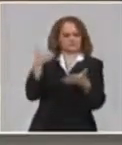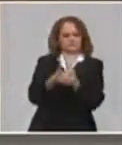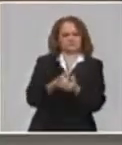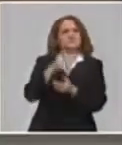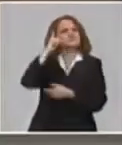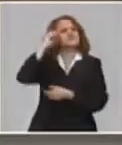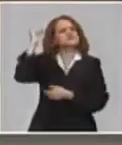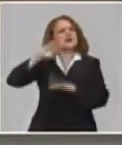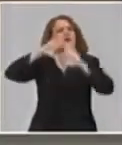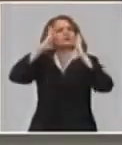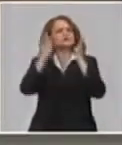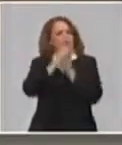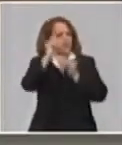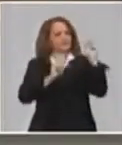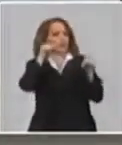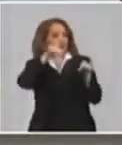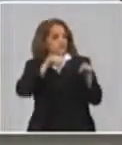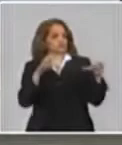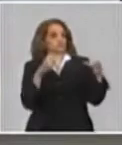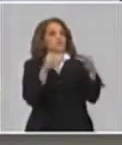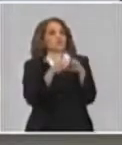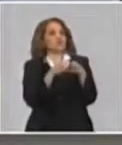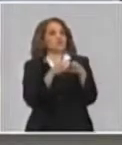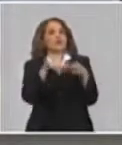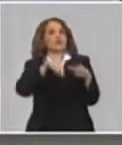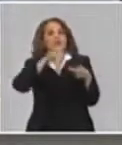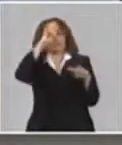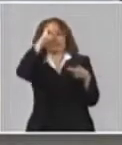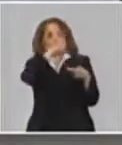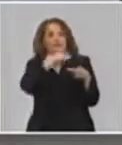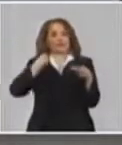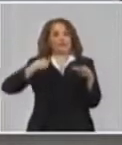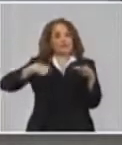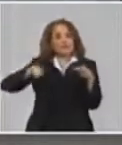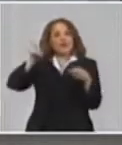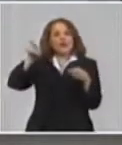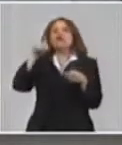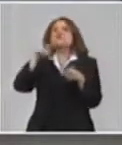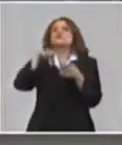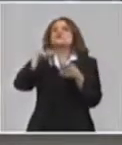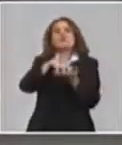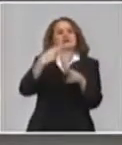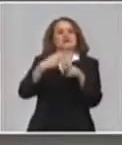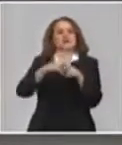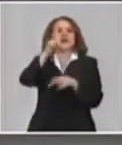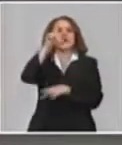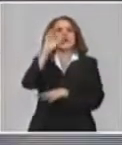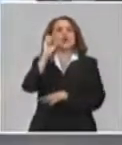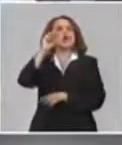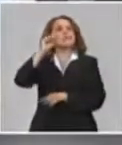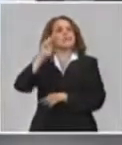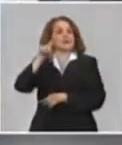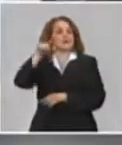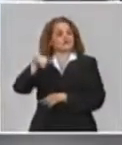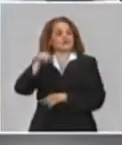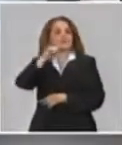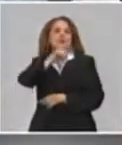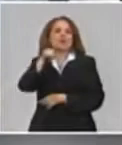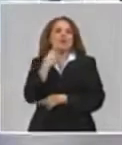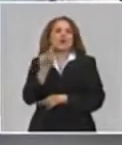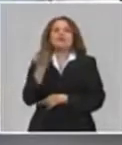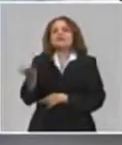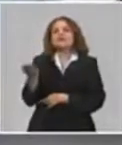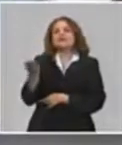los integrantes de la Brigada Gente y Rif, que el 13 de abril llegó a Lomé en respuesta a una solicitud del gobierno togolés para